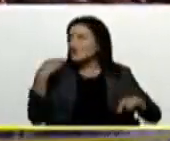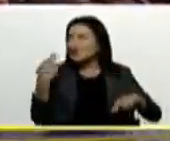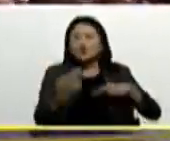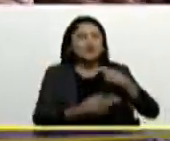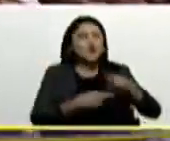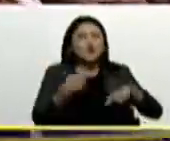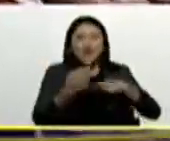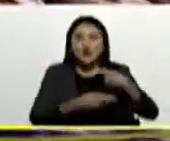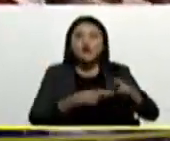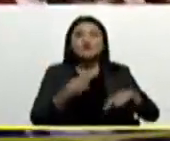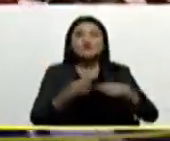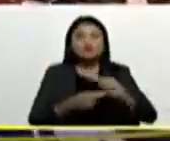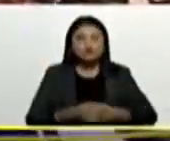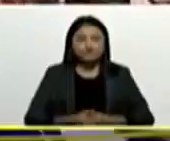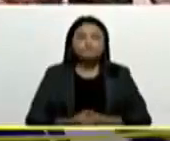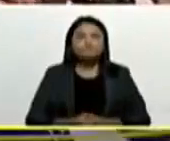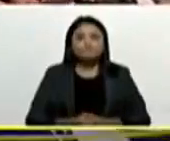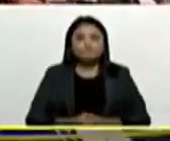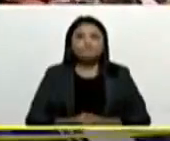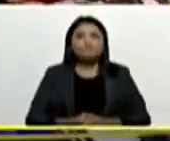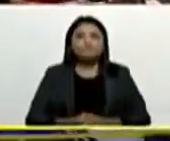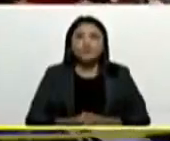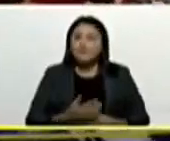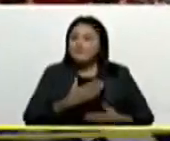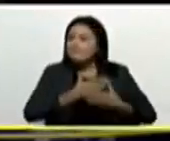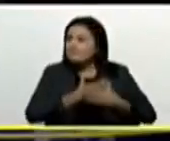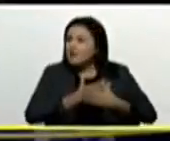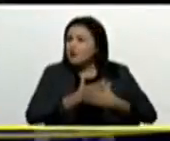revolucionario y voluntario,